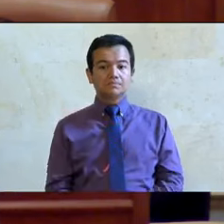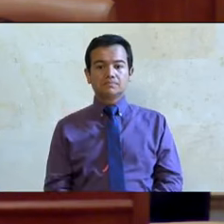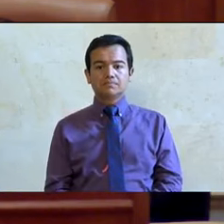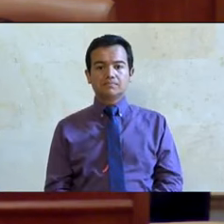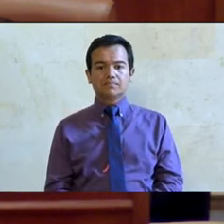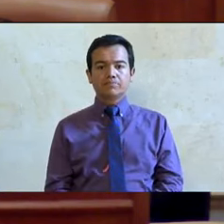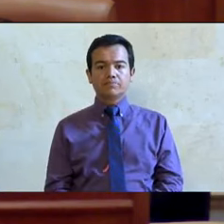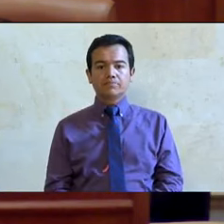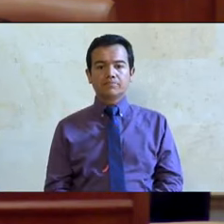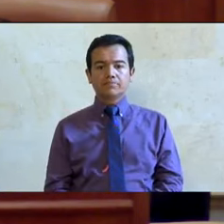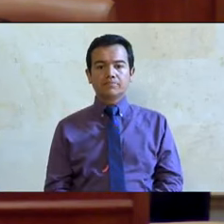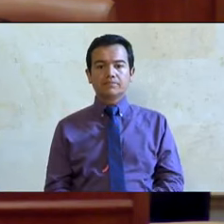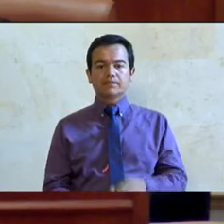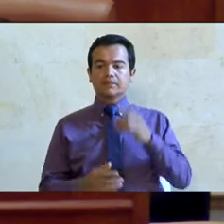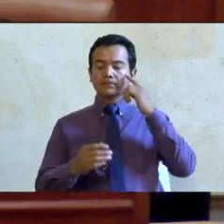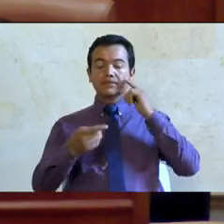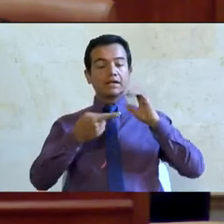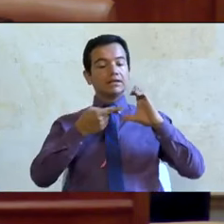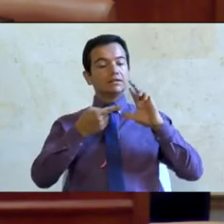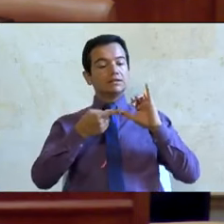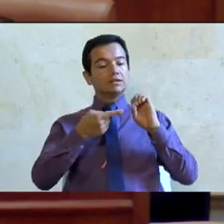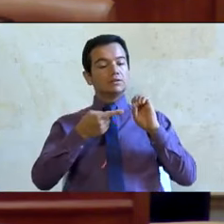es Silvio